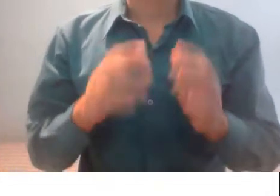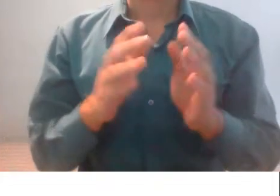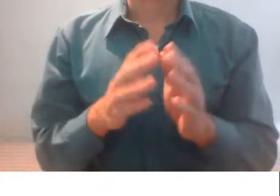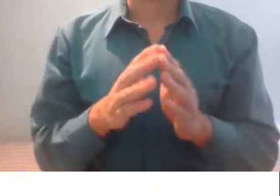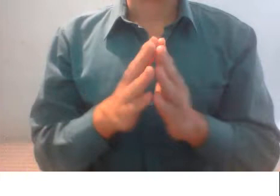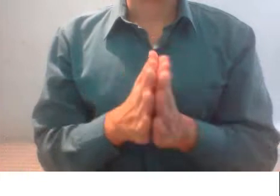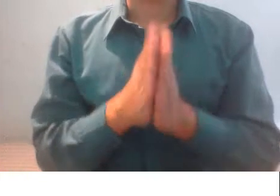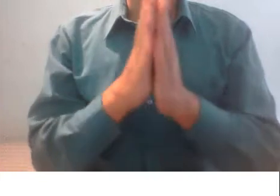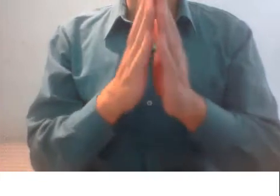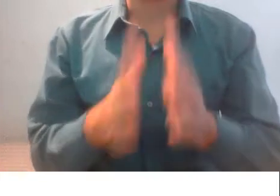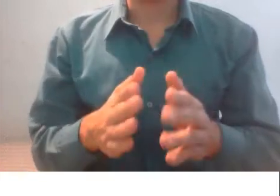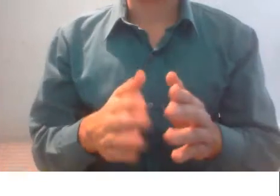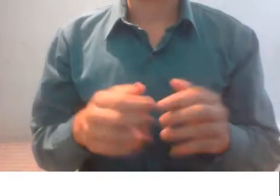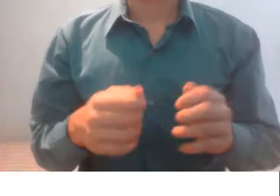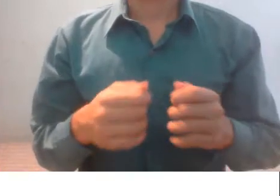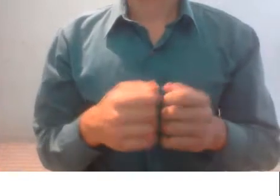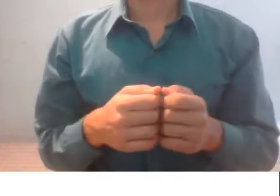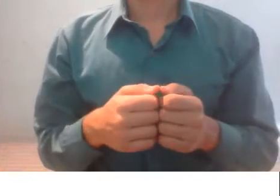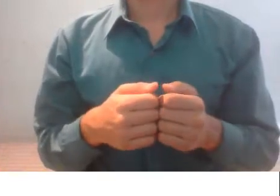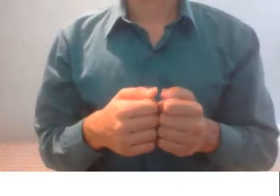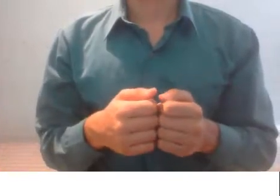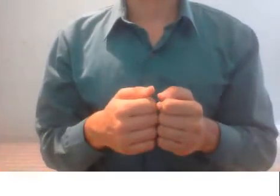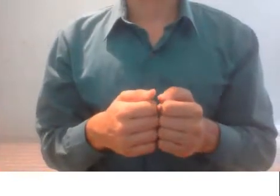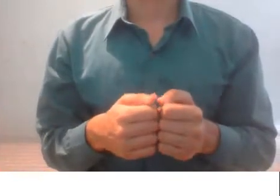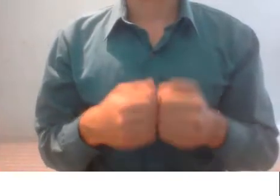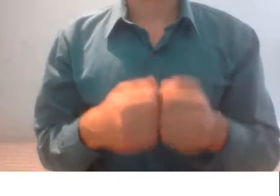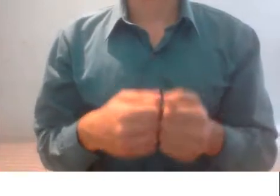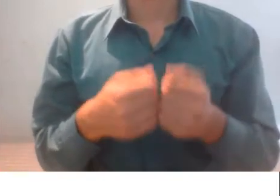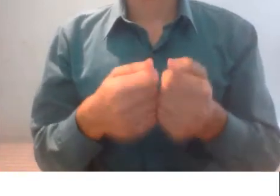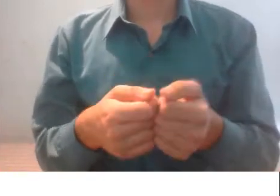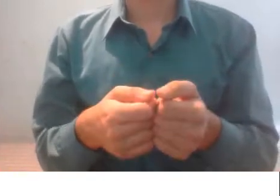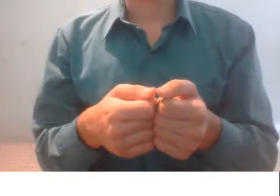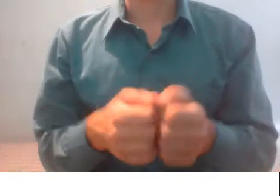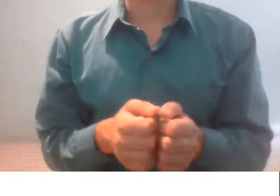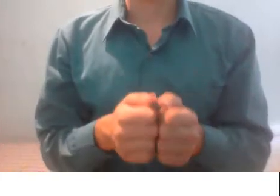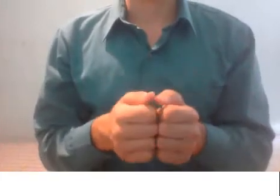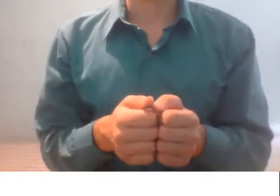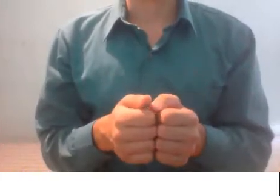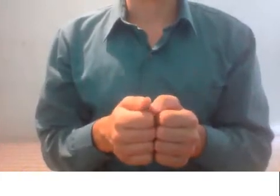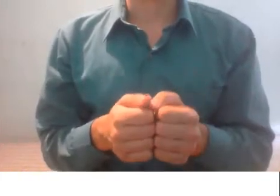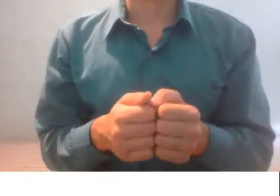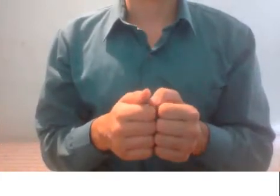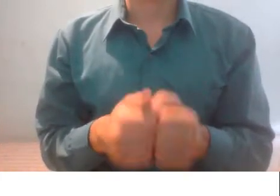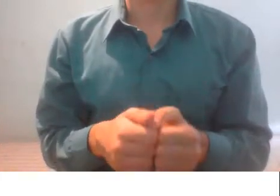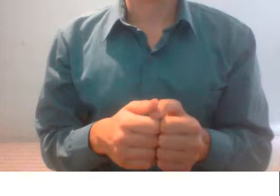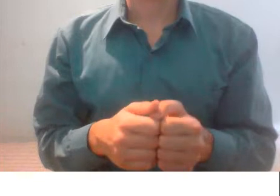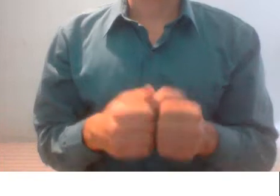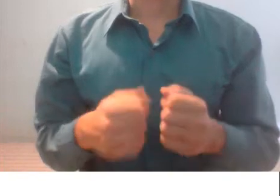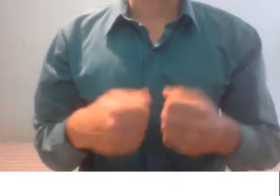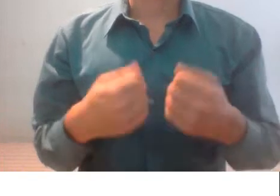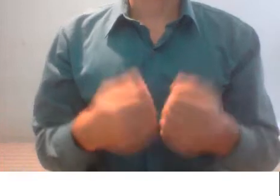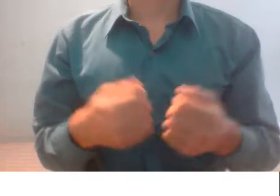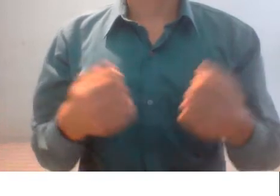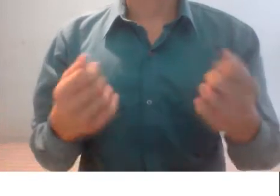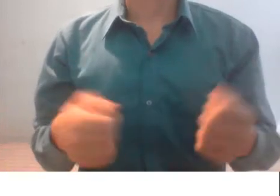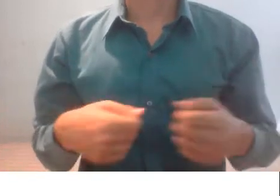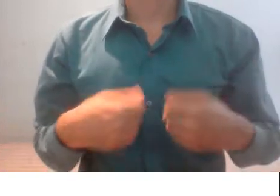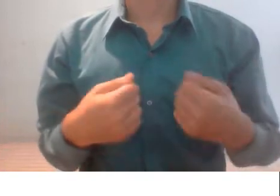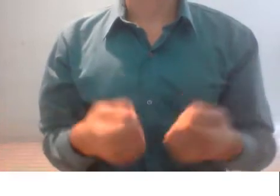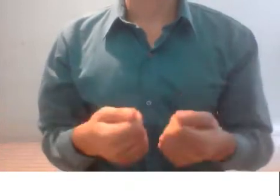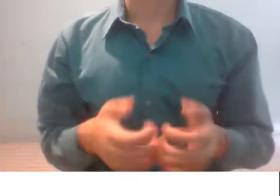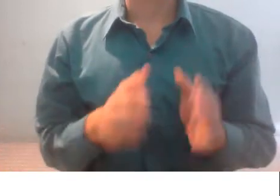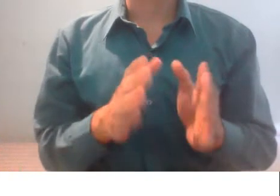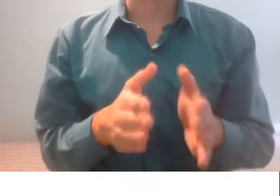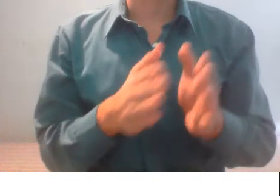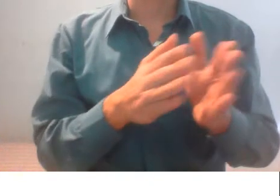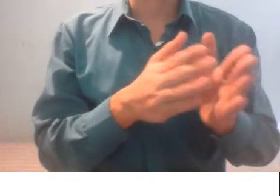hecho que estaba ya calculado, puesto que a pesar de que el mismo dirigente que se encargaba del tema de la aerolínea decía que las cosas